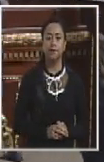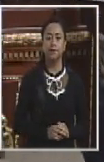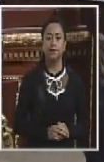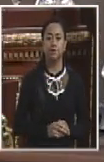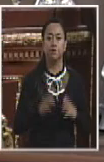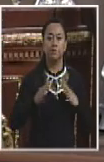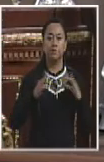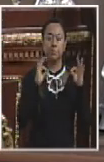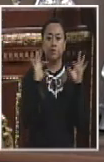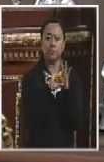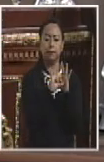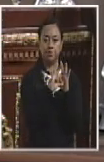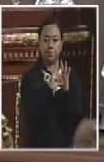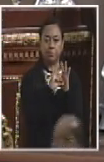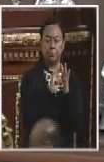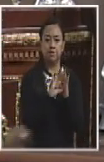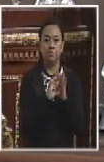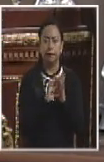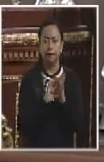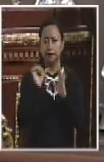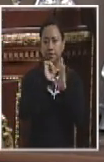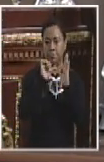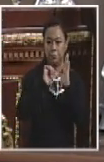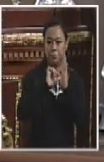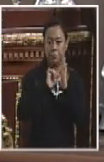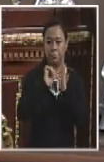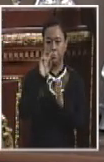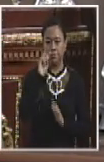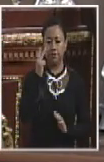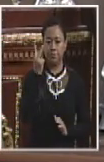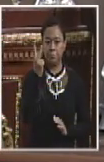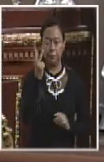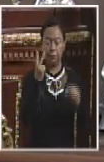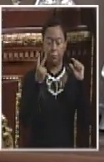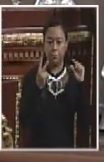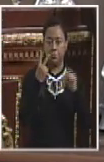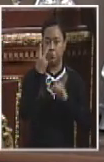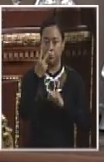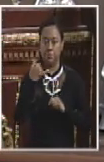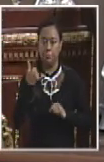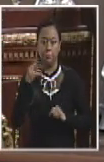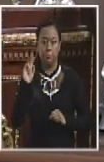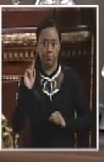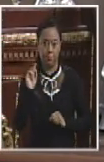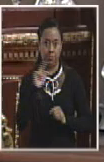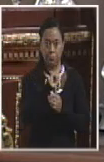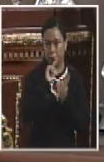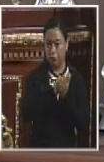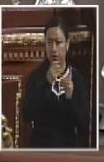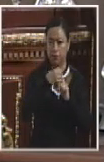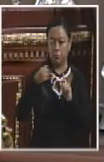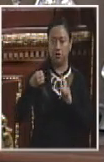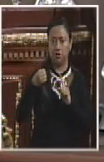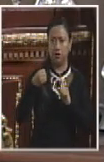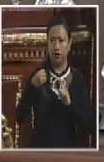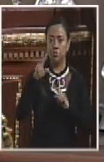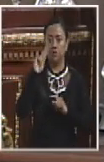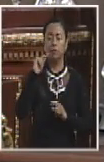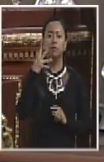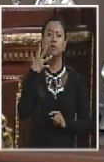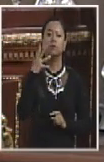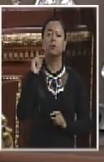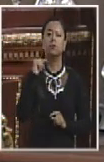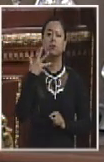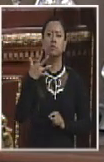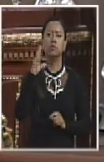Con fundamento en lo dispuesto por los artículos 32, fracciones segunda y trigésima de la Ley Orgánica